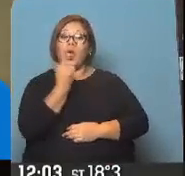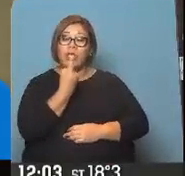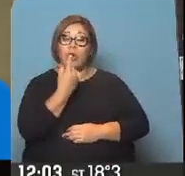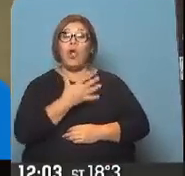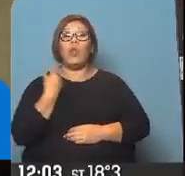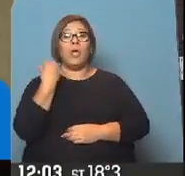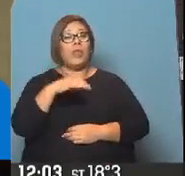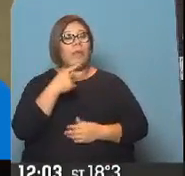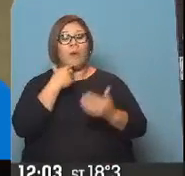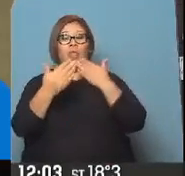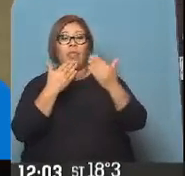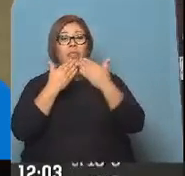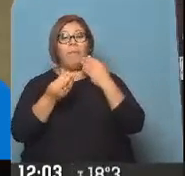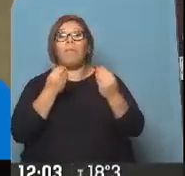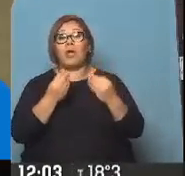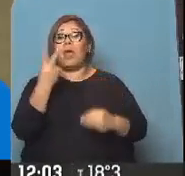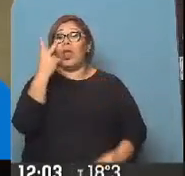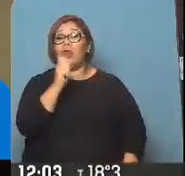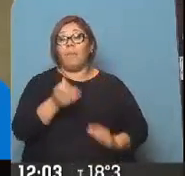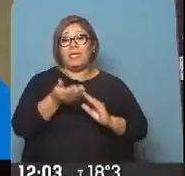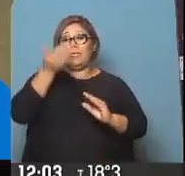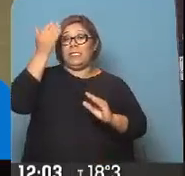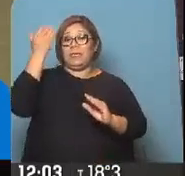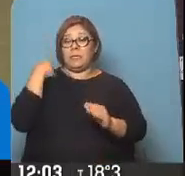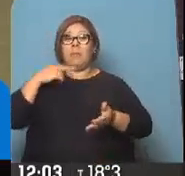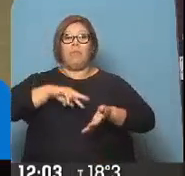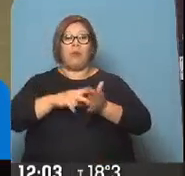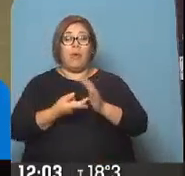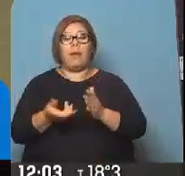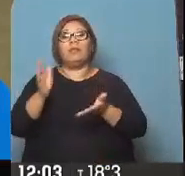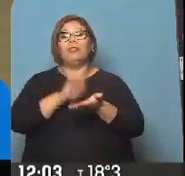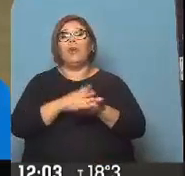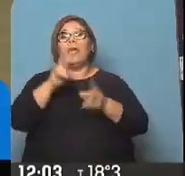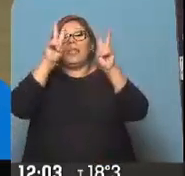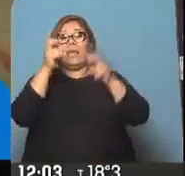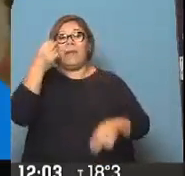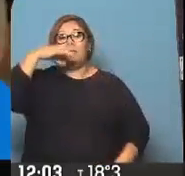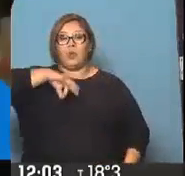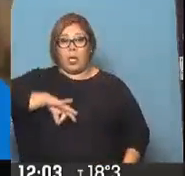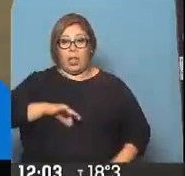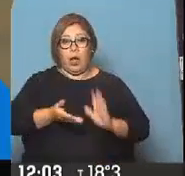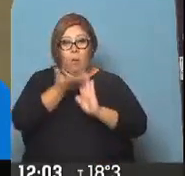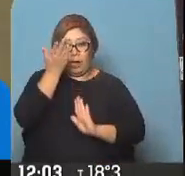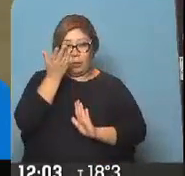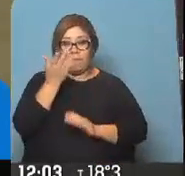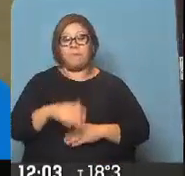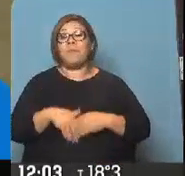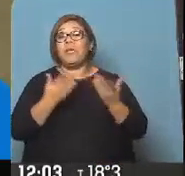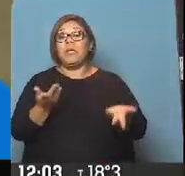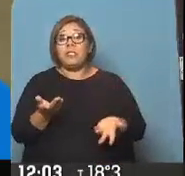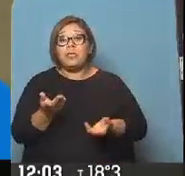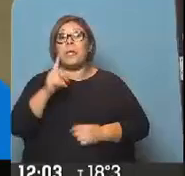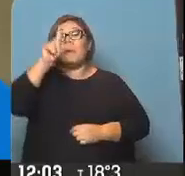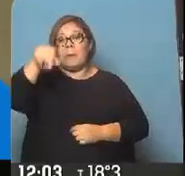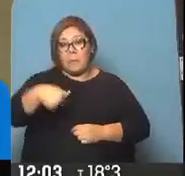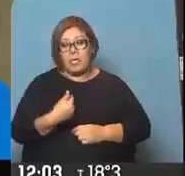ya lleva más de dos meses y está vinculado entre otras cosas con una recomposición salarial que derivó esto bueno básicamente en cancelaciones y